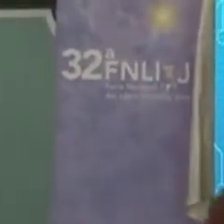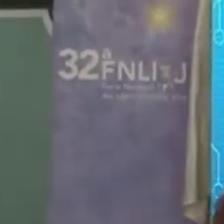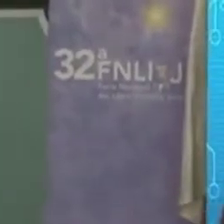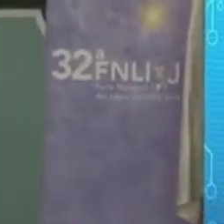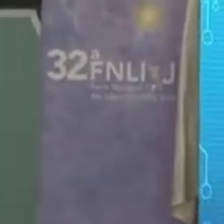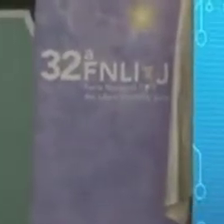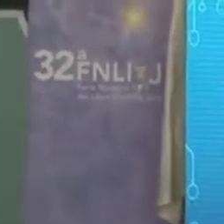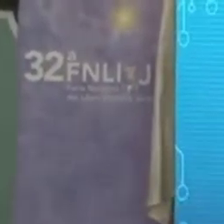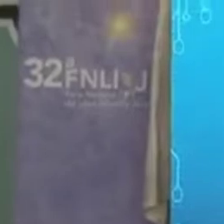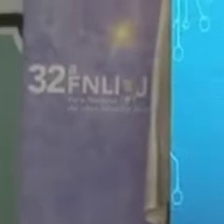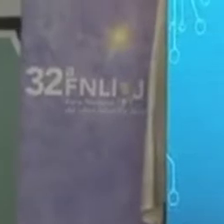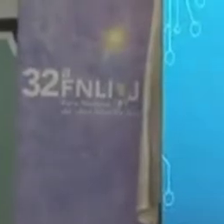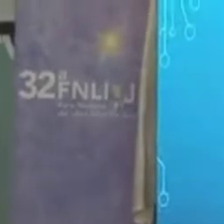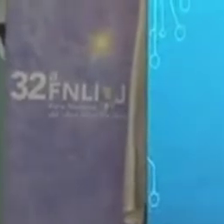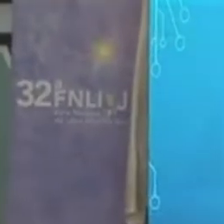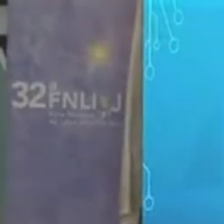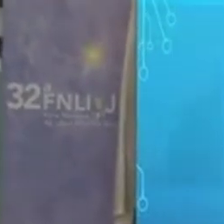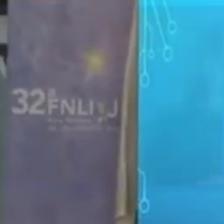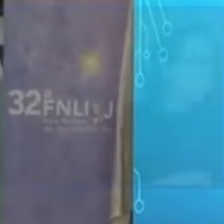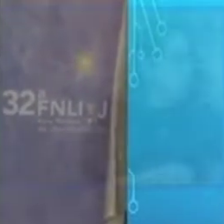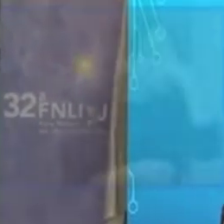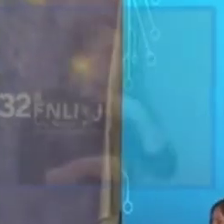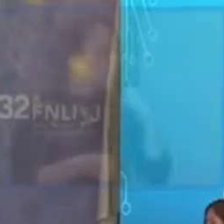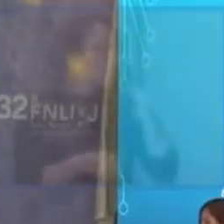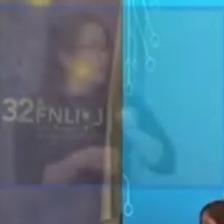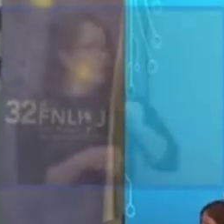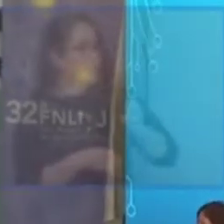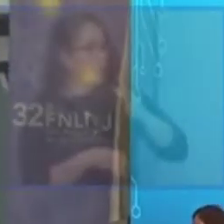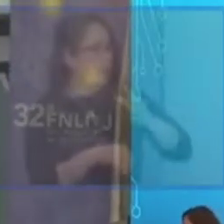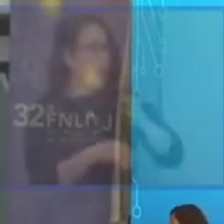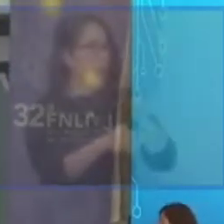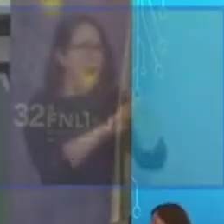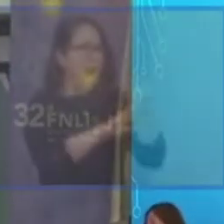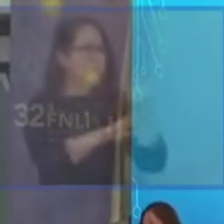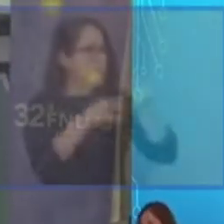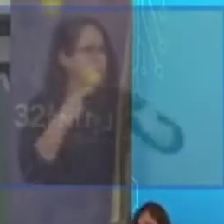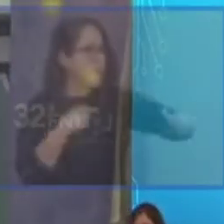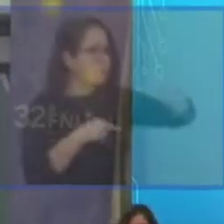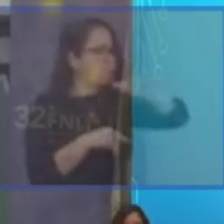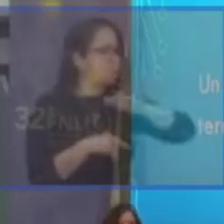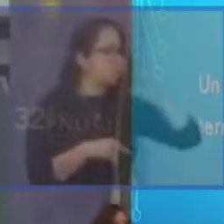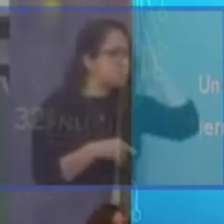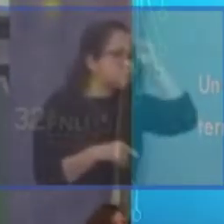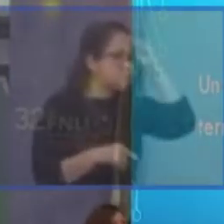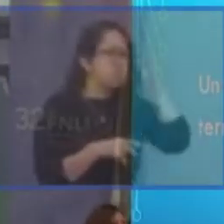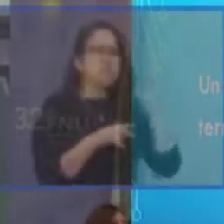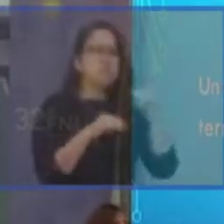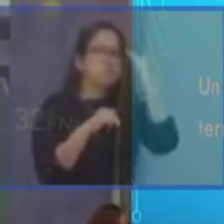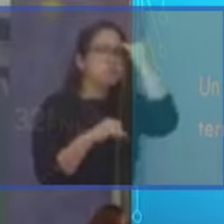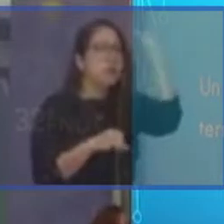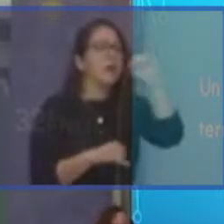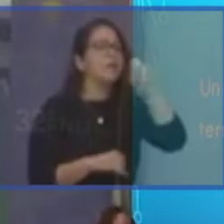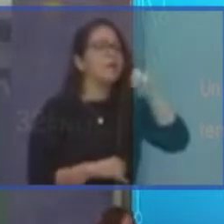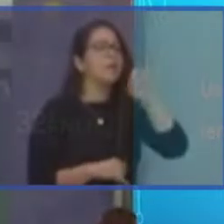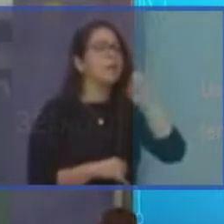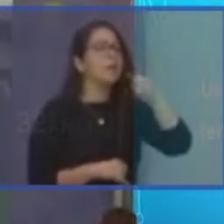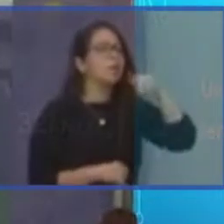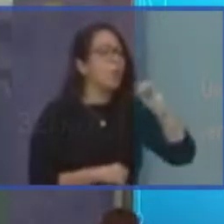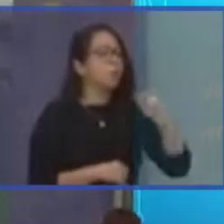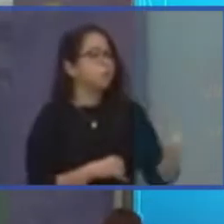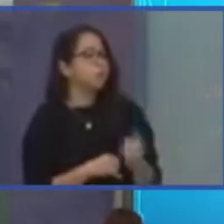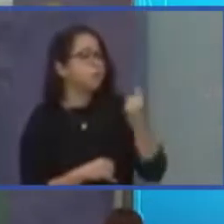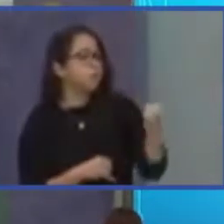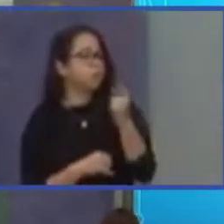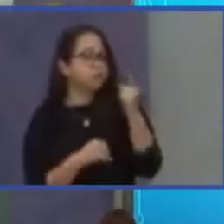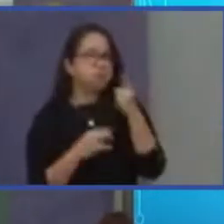que desde el siglo XIX y mucho antes la gente pensaba en esta idea del infinito. Entonces vamos a aprender un poco más sobre